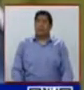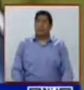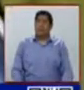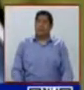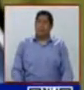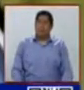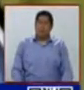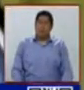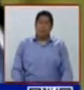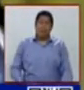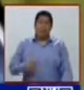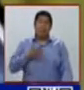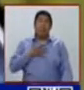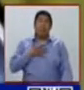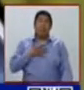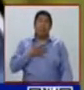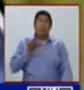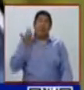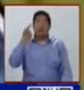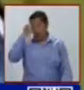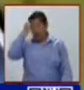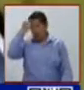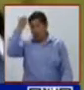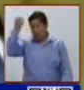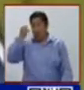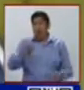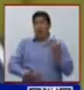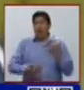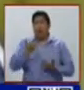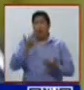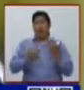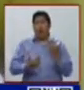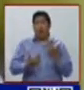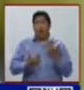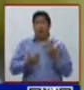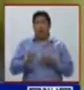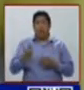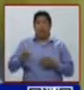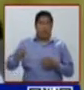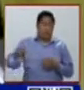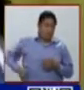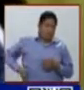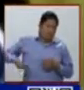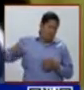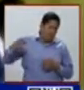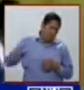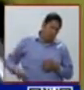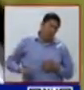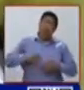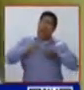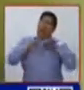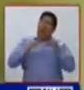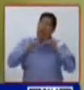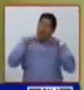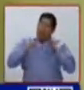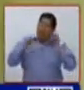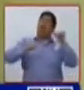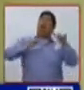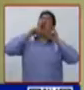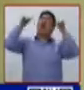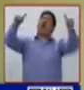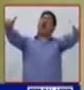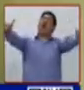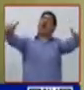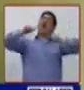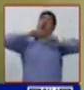Fuego vi en mis sueños, pero nada más, solamente los perros ladraban, aullaban los perros